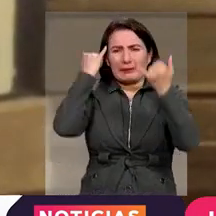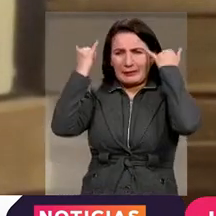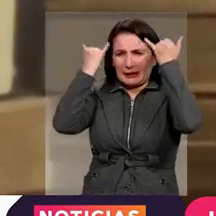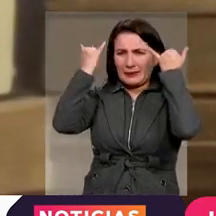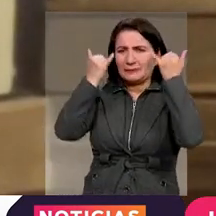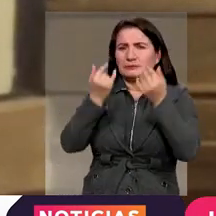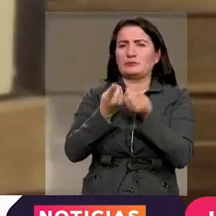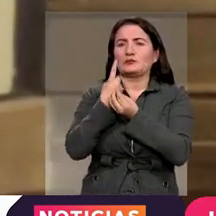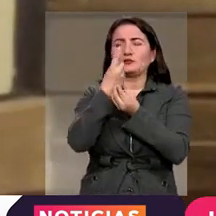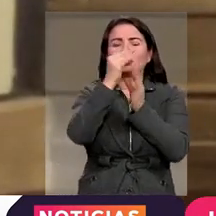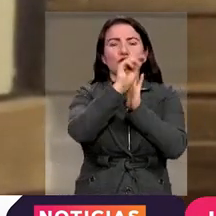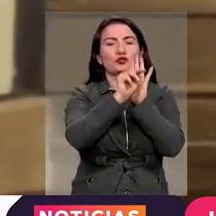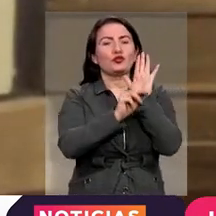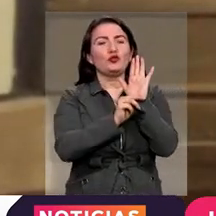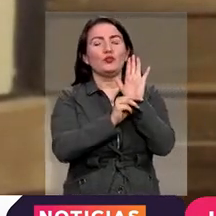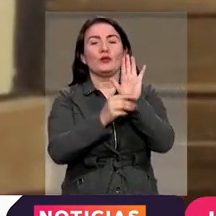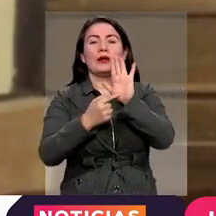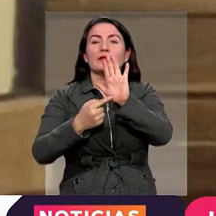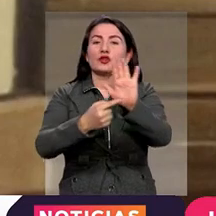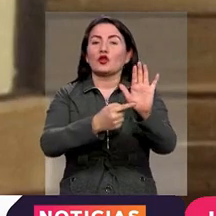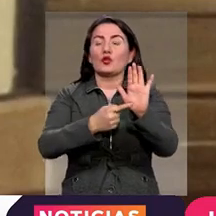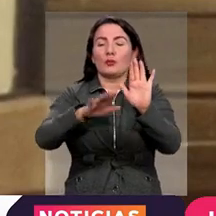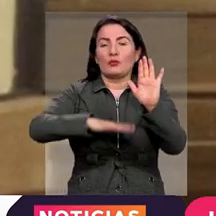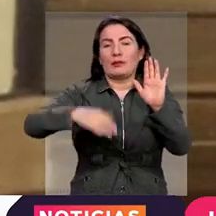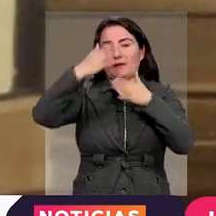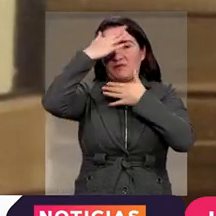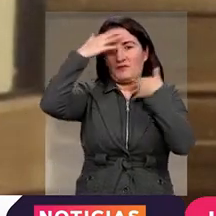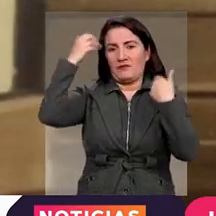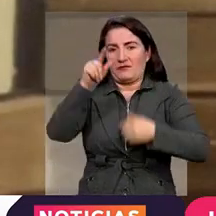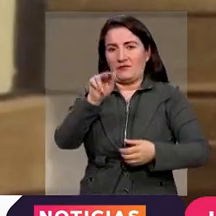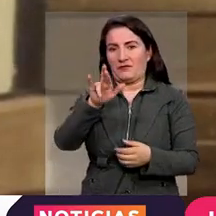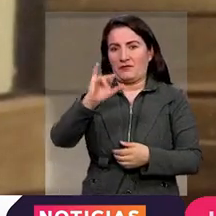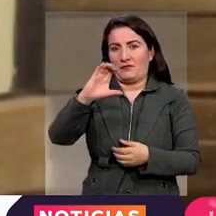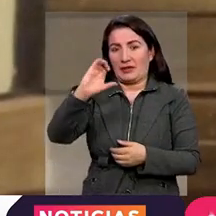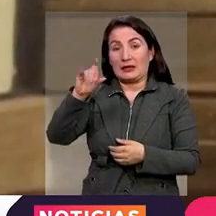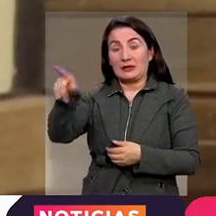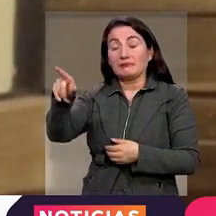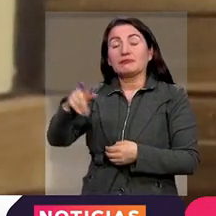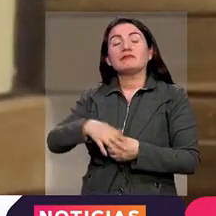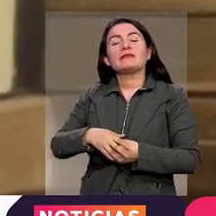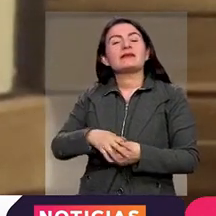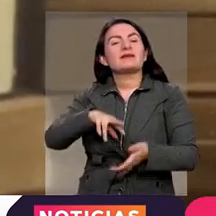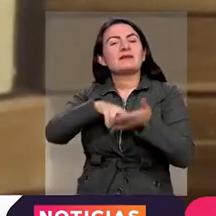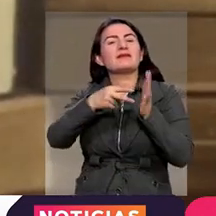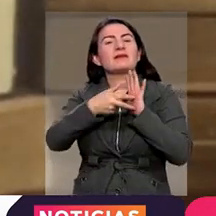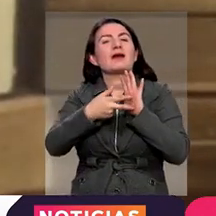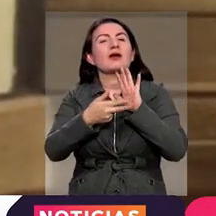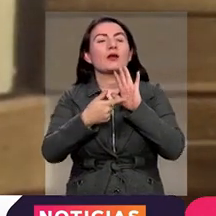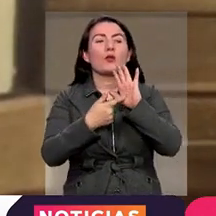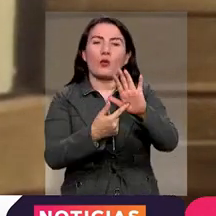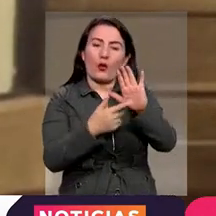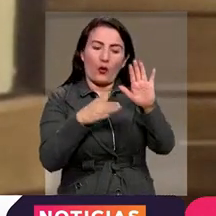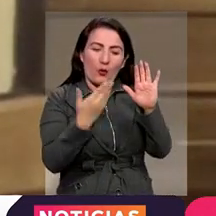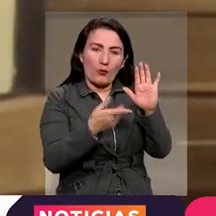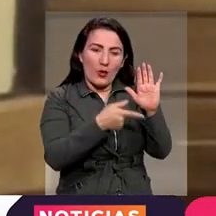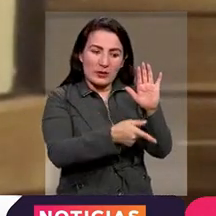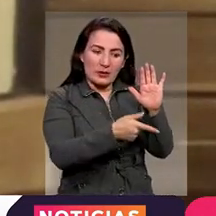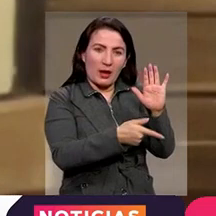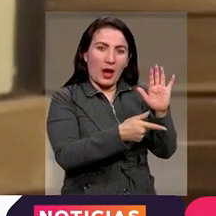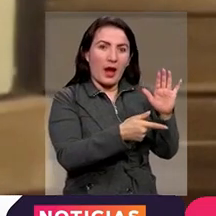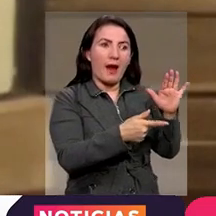y político para las FARC. Eso significa que si en cabeza de él estaba